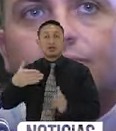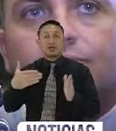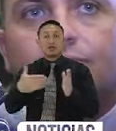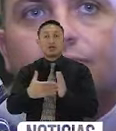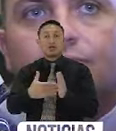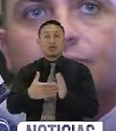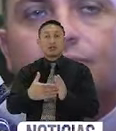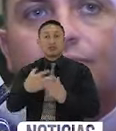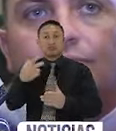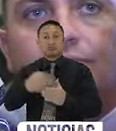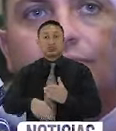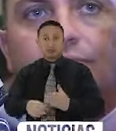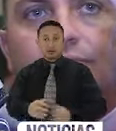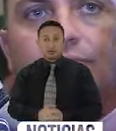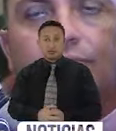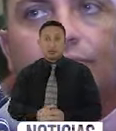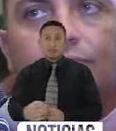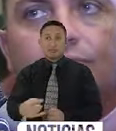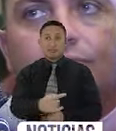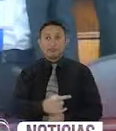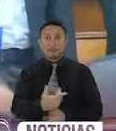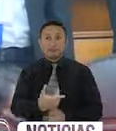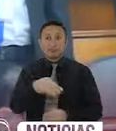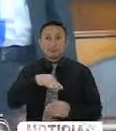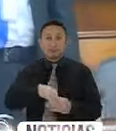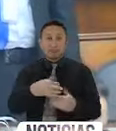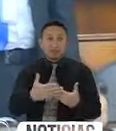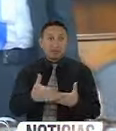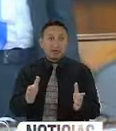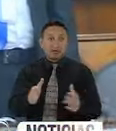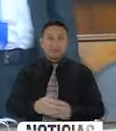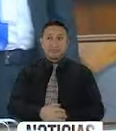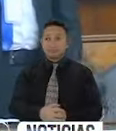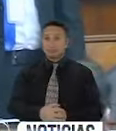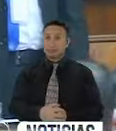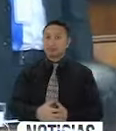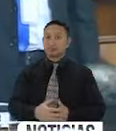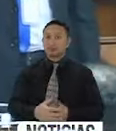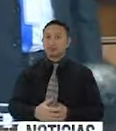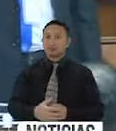censura, esta votación básicamente queda abierta. Informó Álvaro Terán.